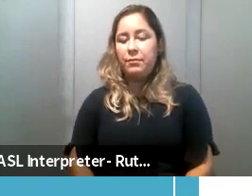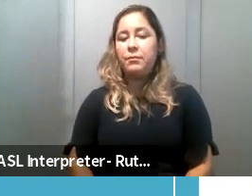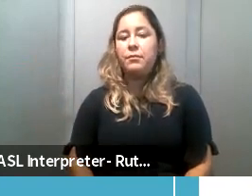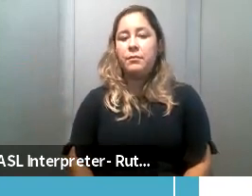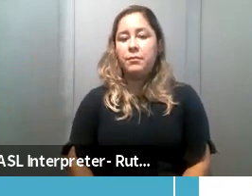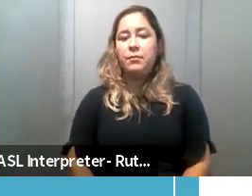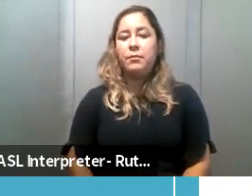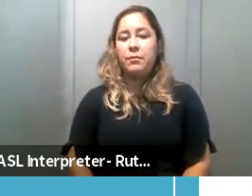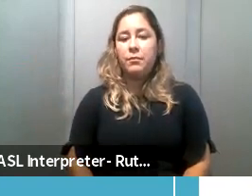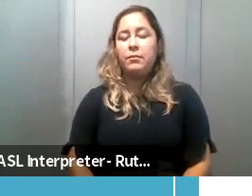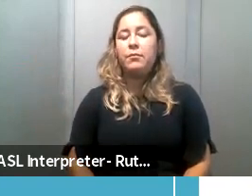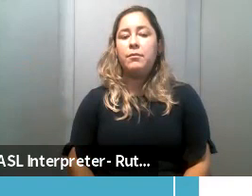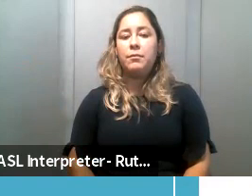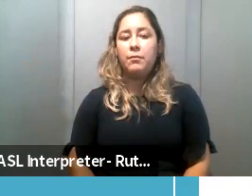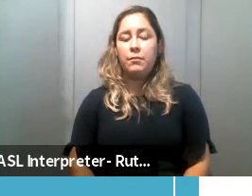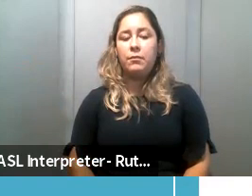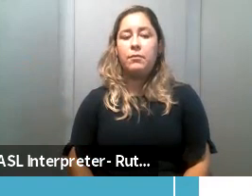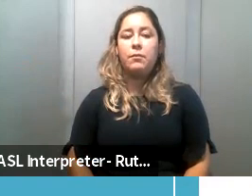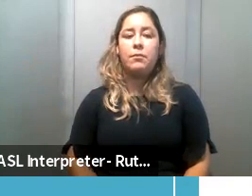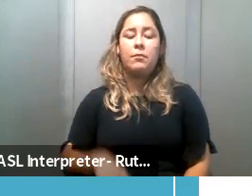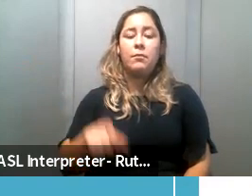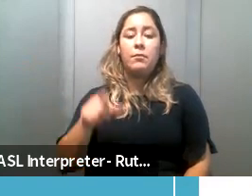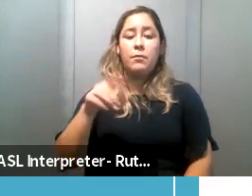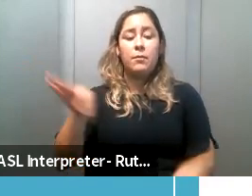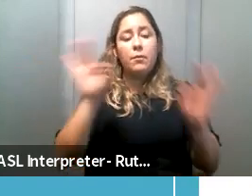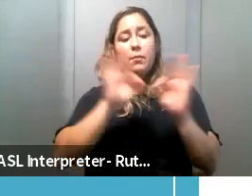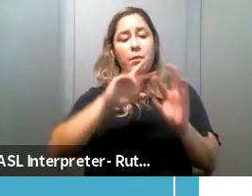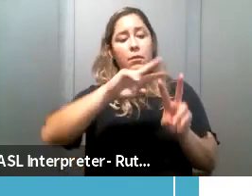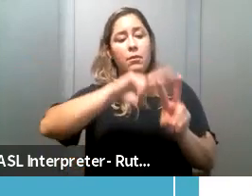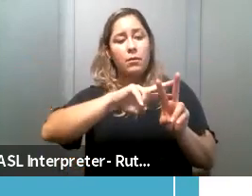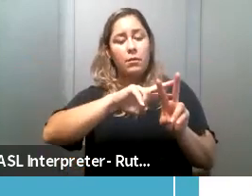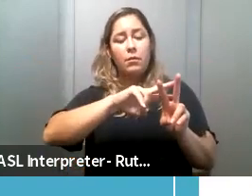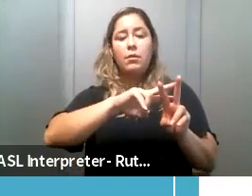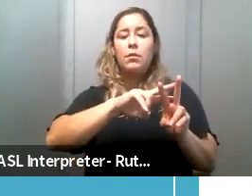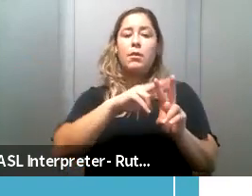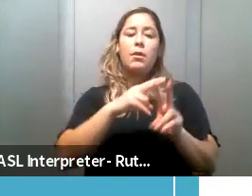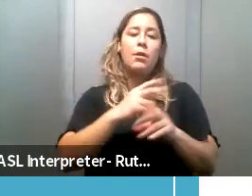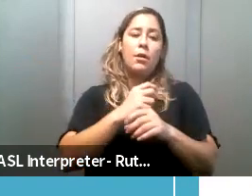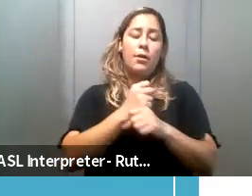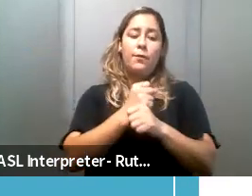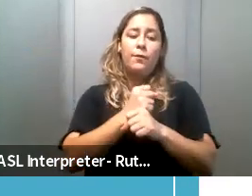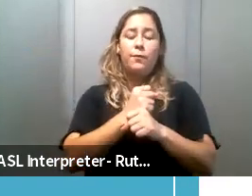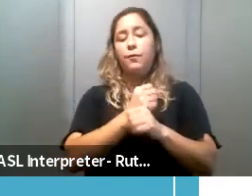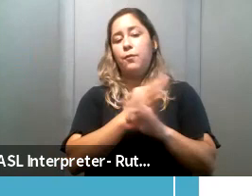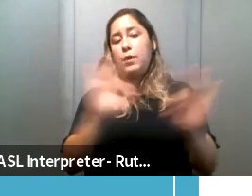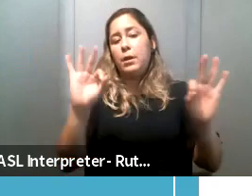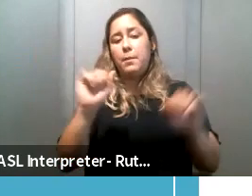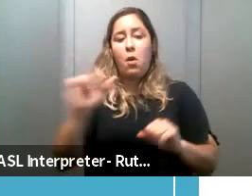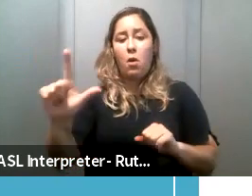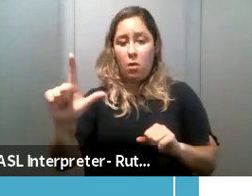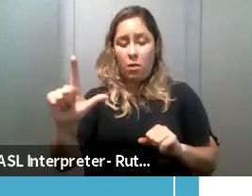la campaña con el hashtag Free Them All o Libera a Todos es pidiendo a